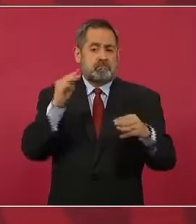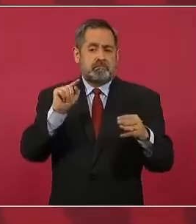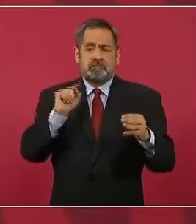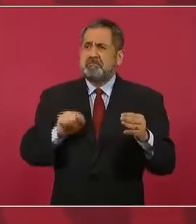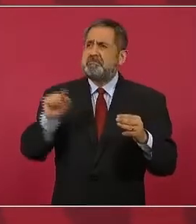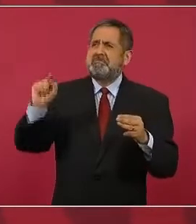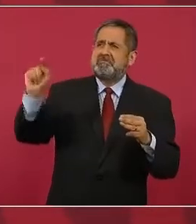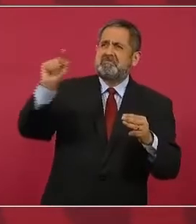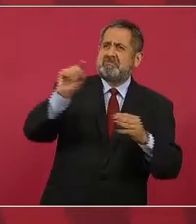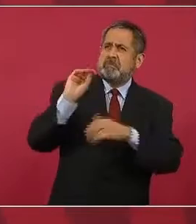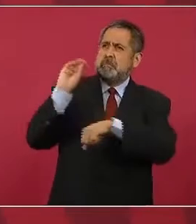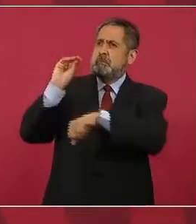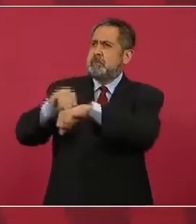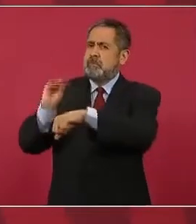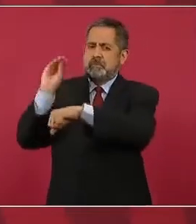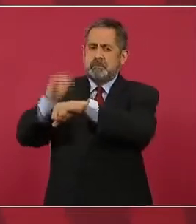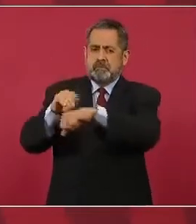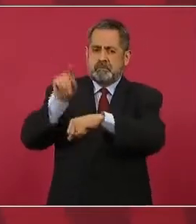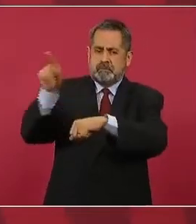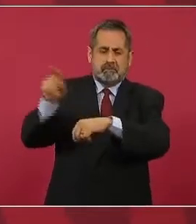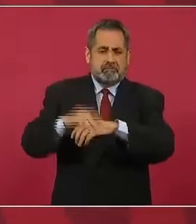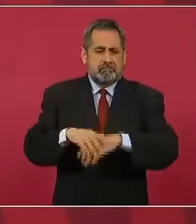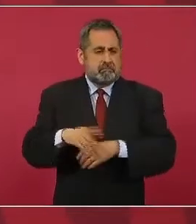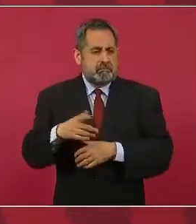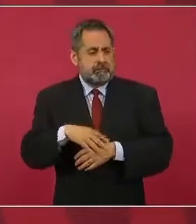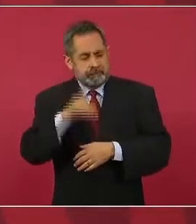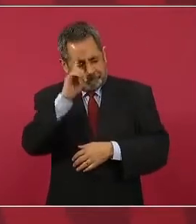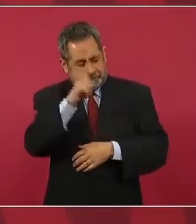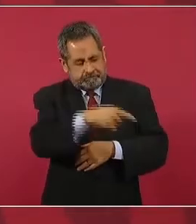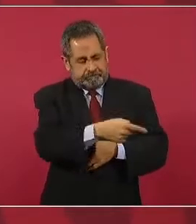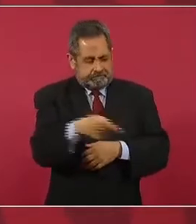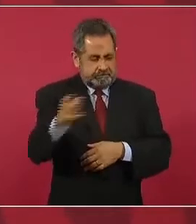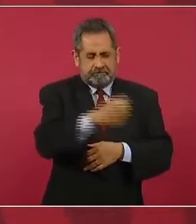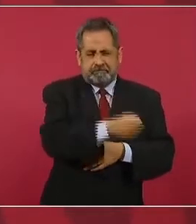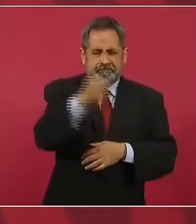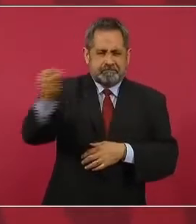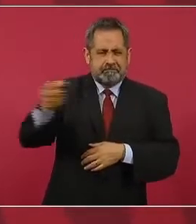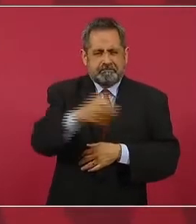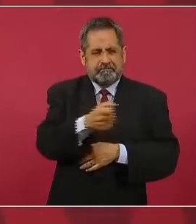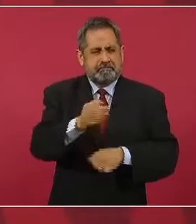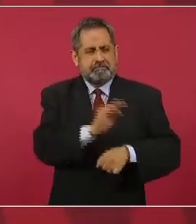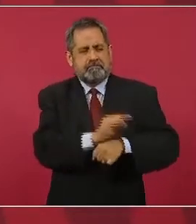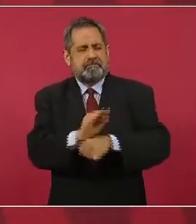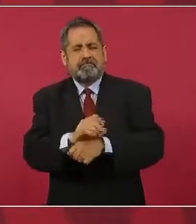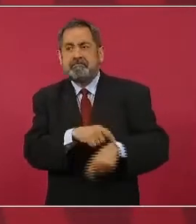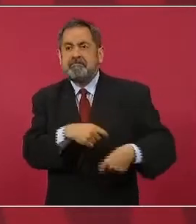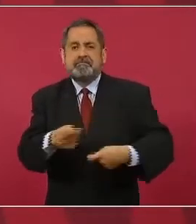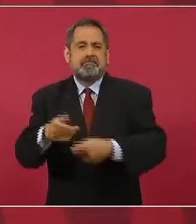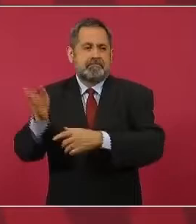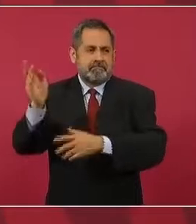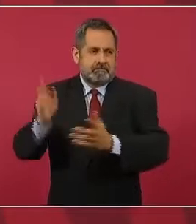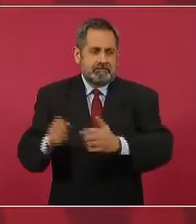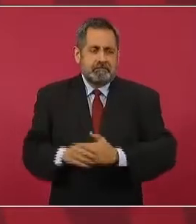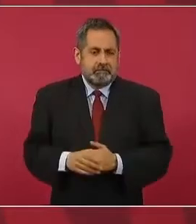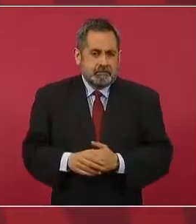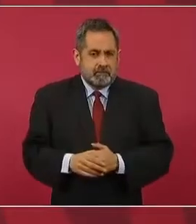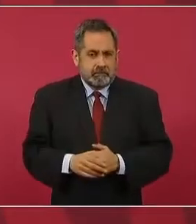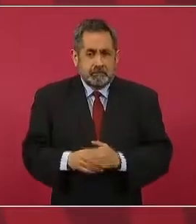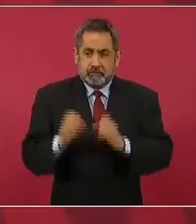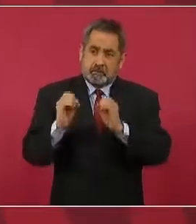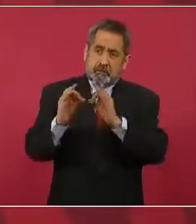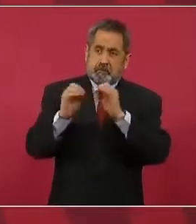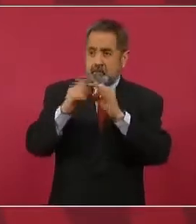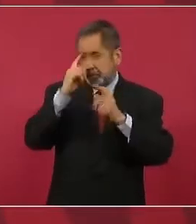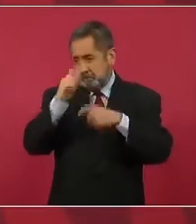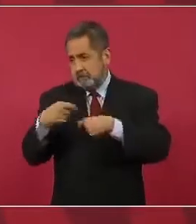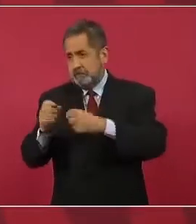parezca que no tiene que ver, habían oficinas en el